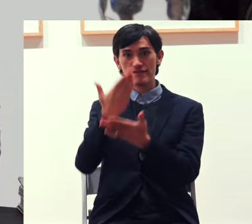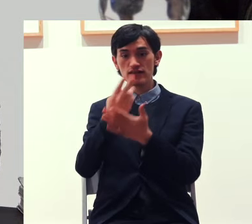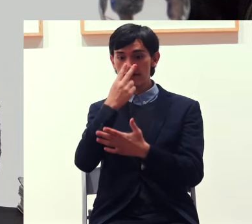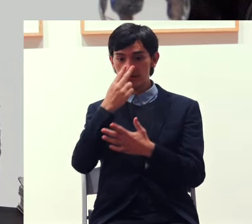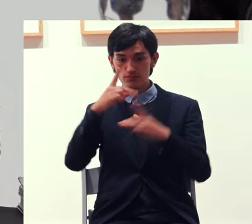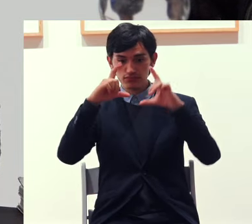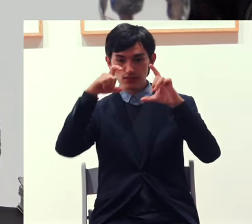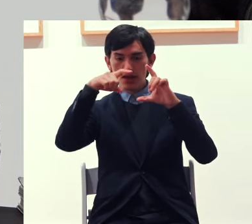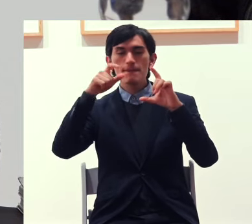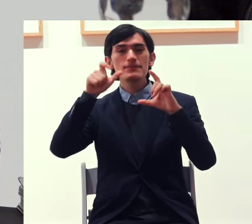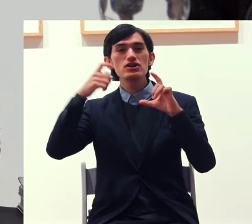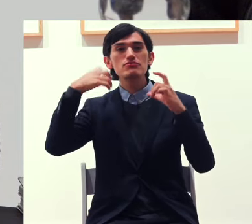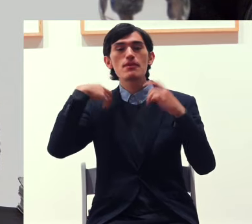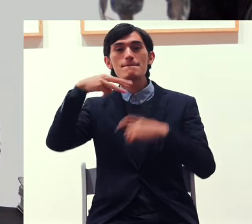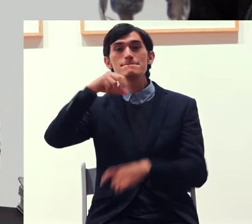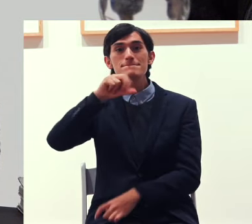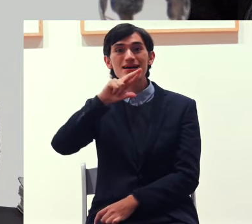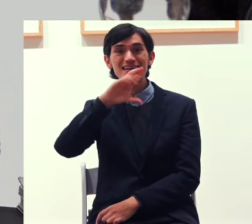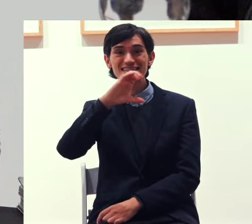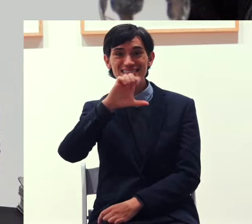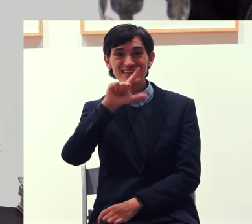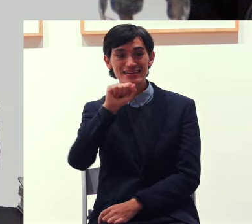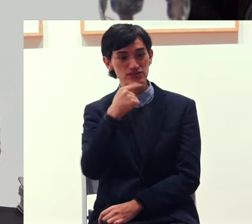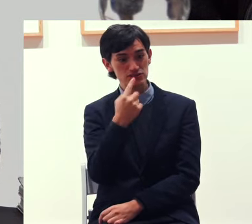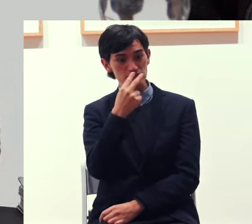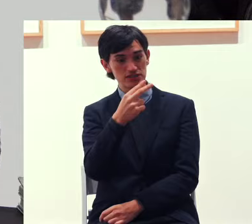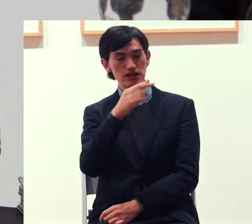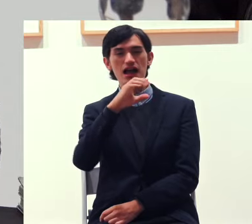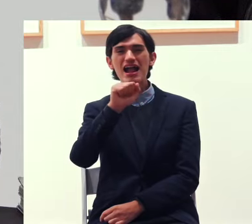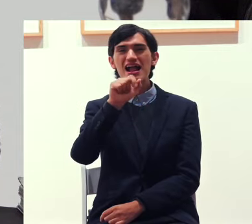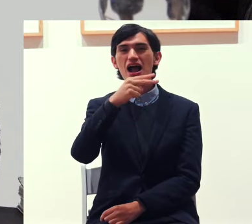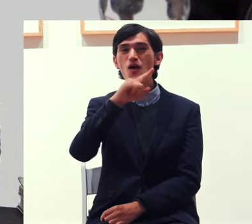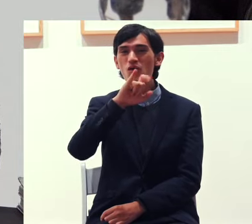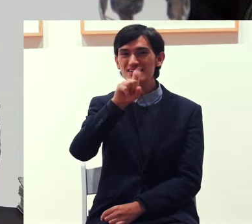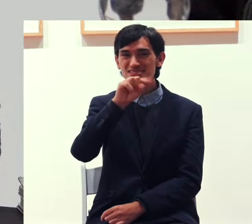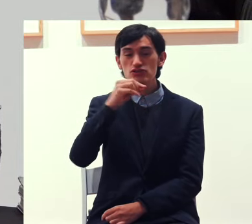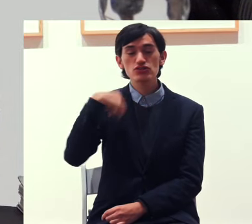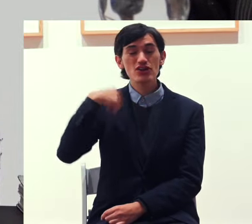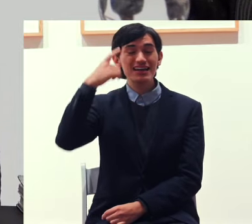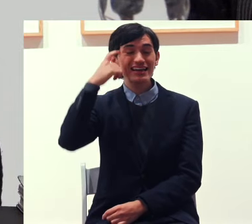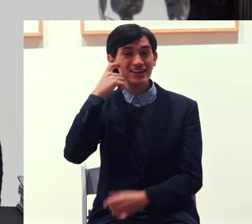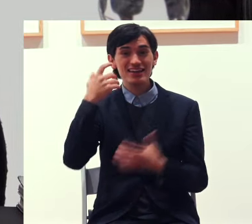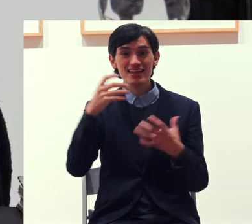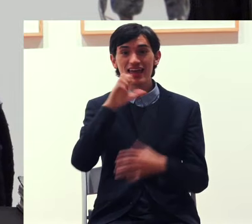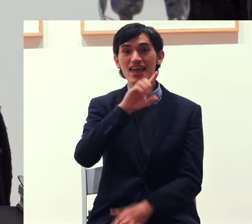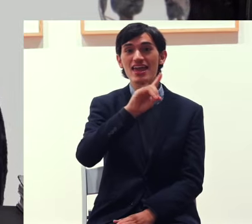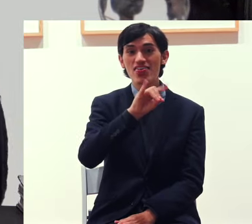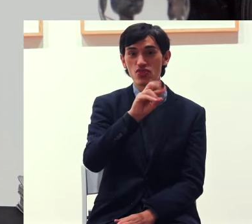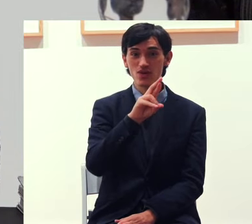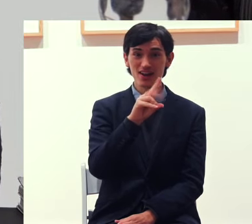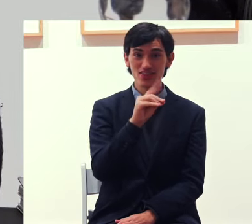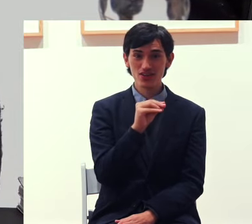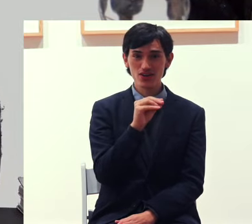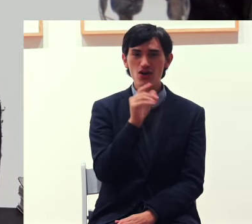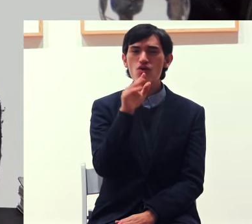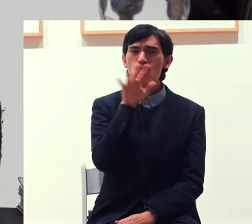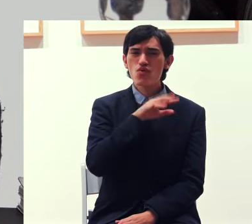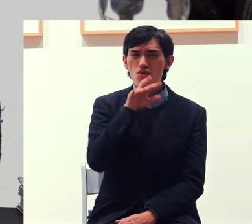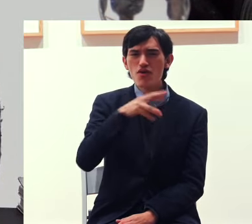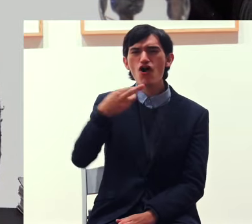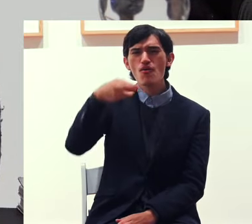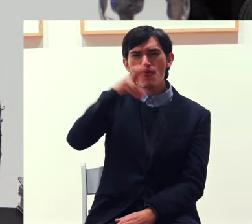por primera vez esta escena con Marcela Correa, dijimos a la par, los cahuéscar. Creo que Eduardo ocupa mucho la